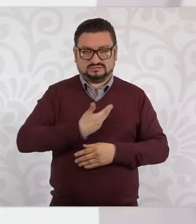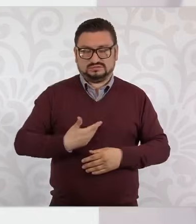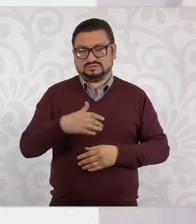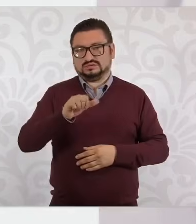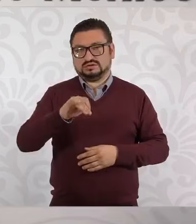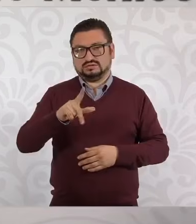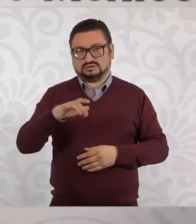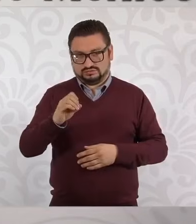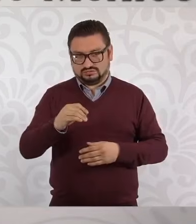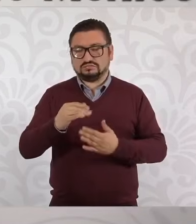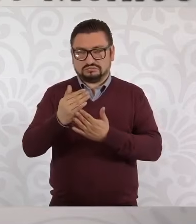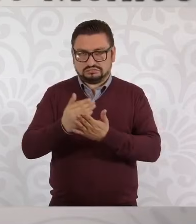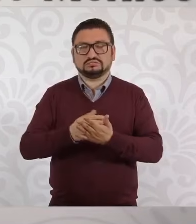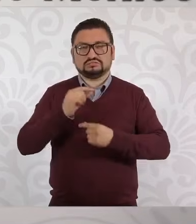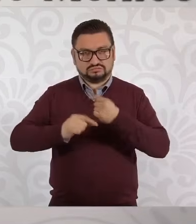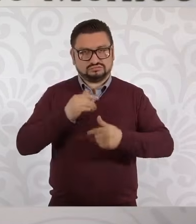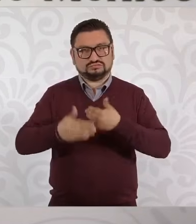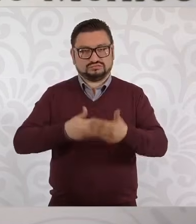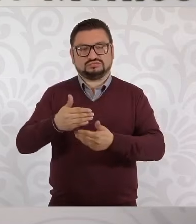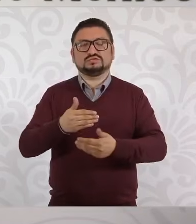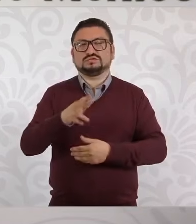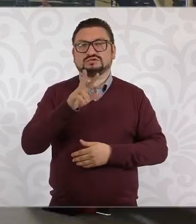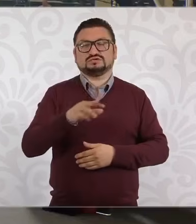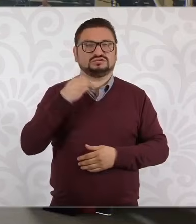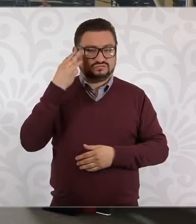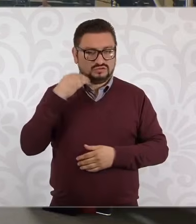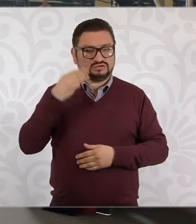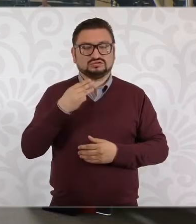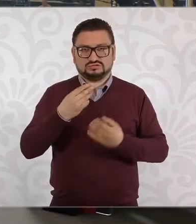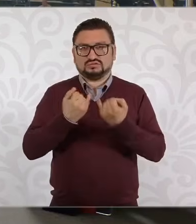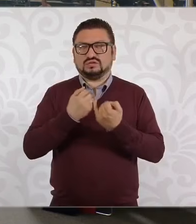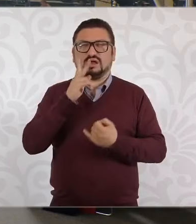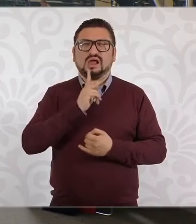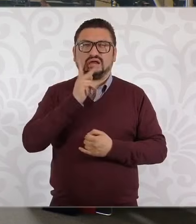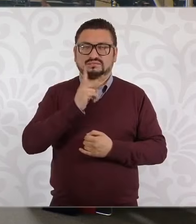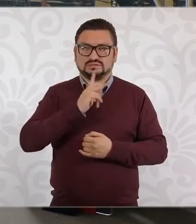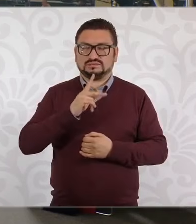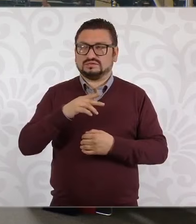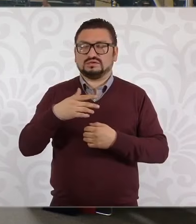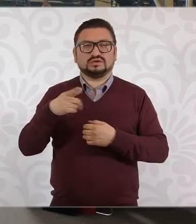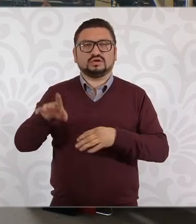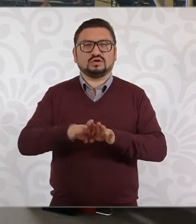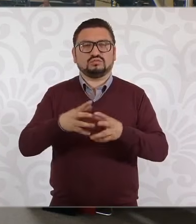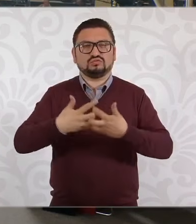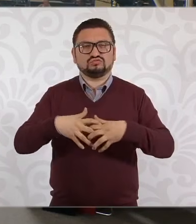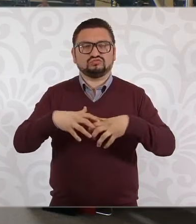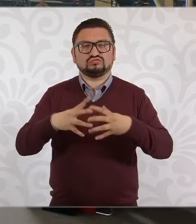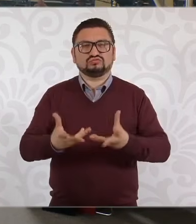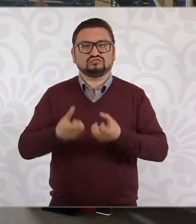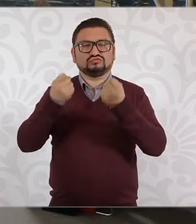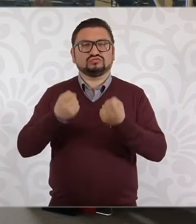López Obrador y que vamos avanzando. Justo el 18 de marzo, a ver si te pasan una planta de recuperación de gas que se